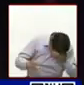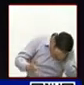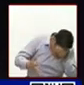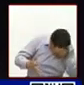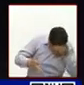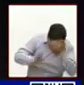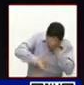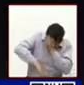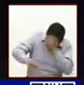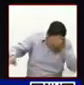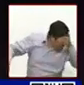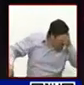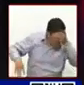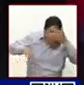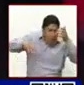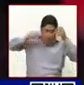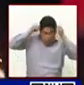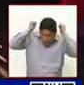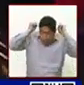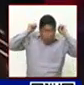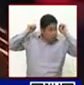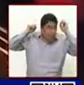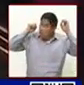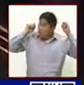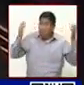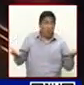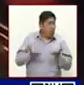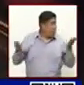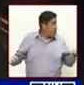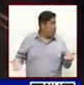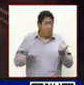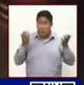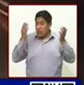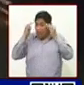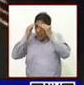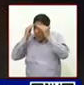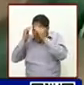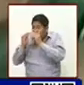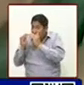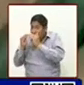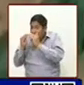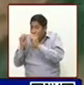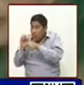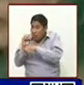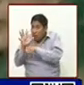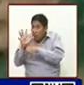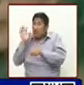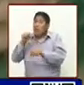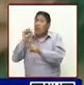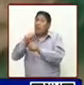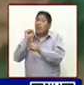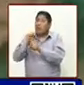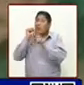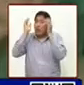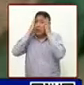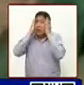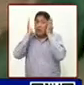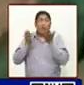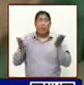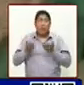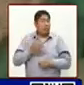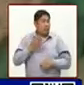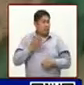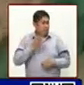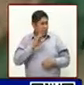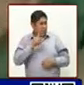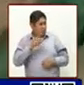Y cuando vi yo no reconocía dónde estaba. Y cuando miré una casa que estaba prendida, me acerqué al señor, le pregunté, ¿estamos en